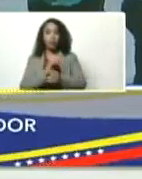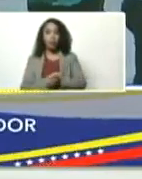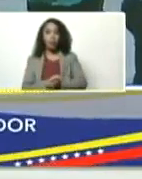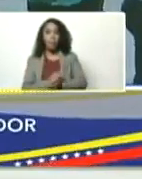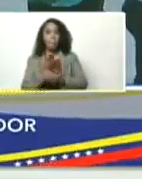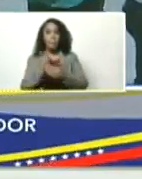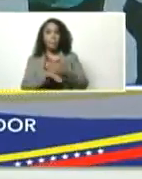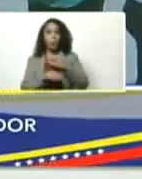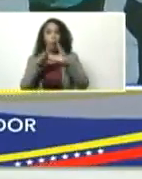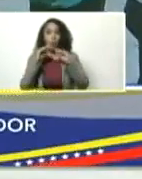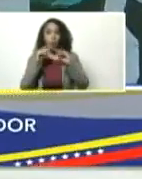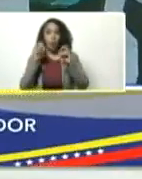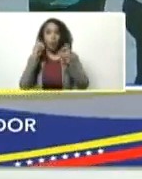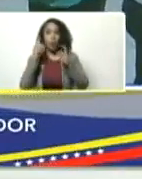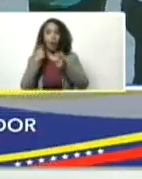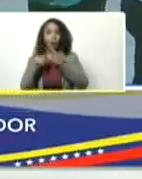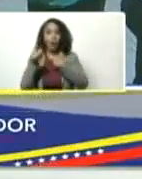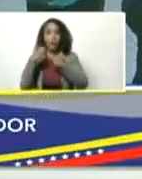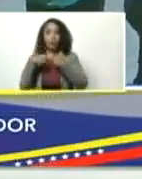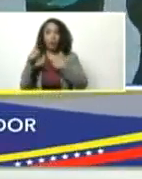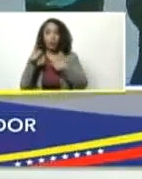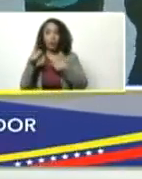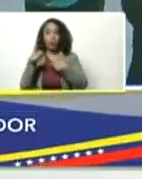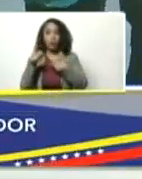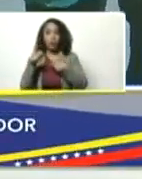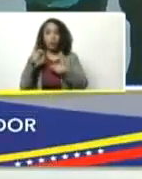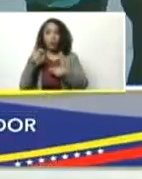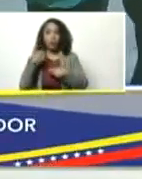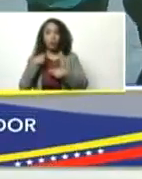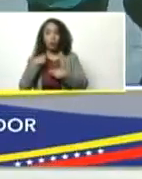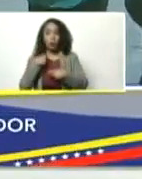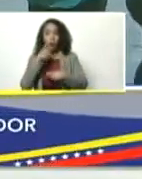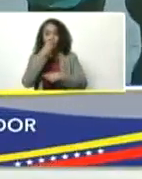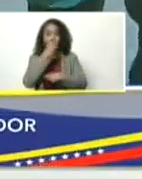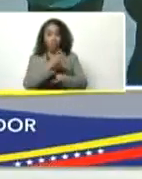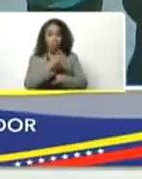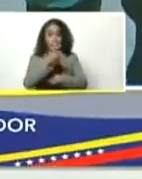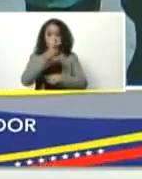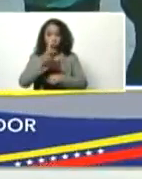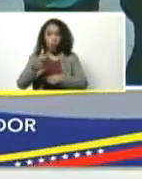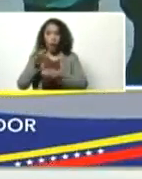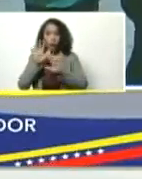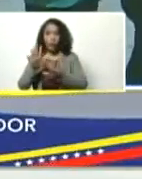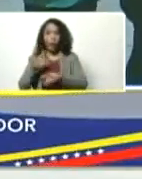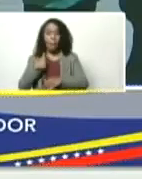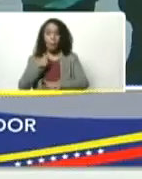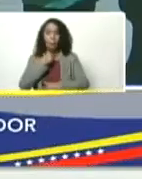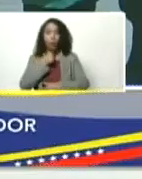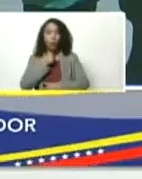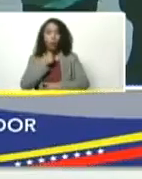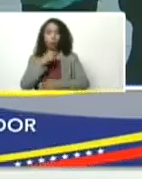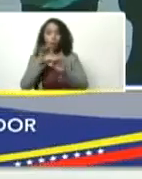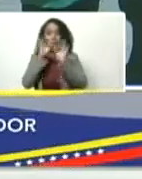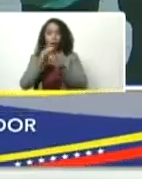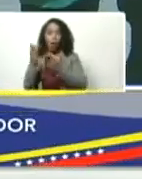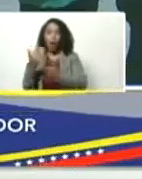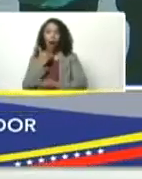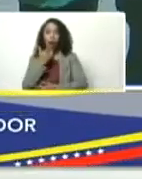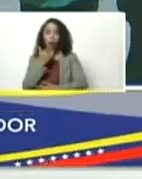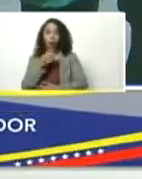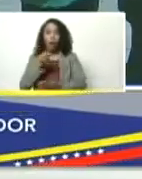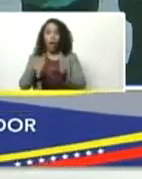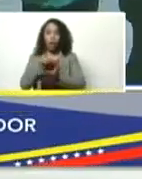vamos a hablar lo que es las inversiones, secretario. Entonces, cuando me visita una personalidad así, a mí me gusta regalarle algo